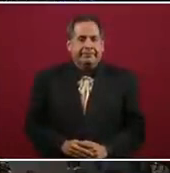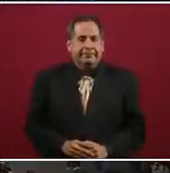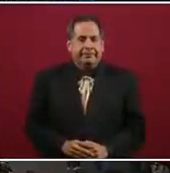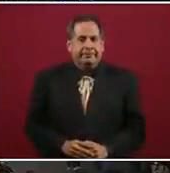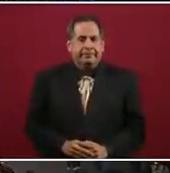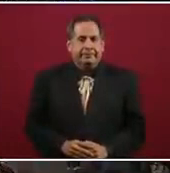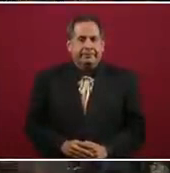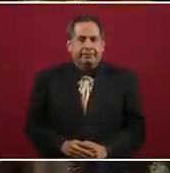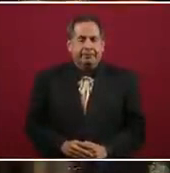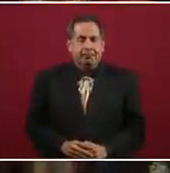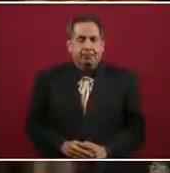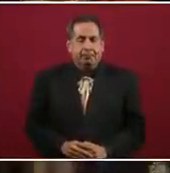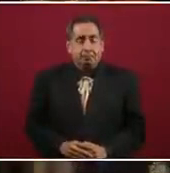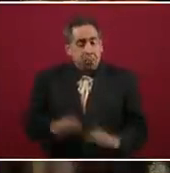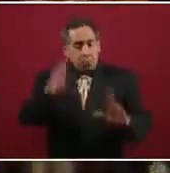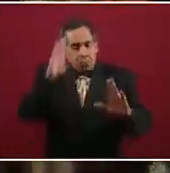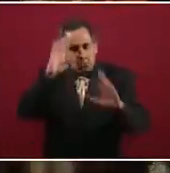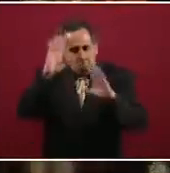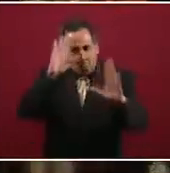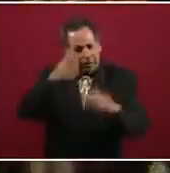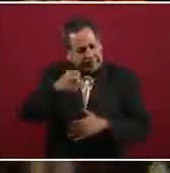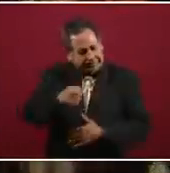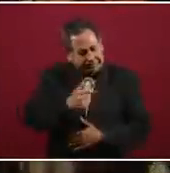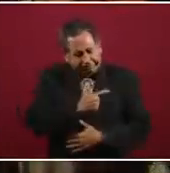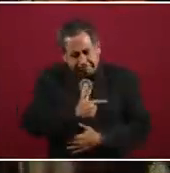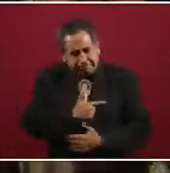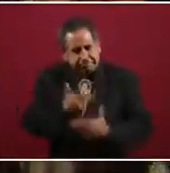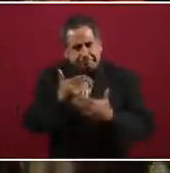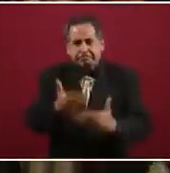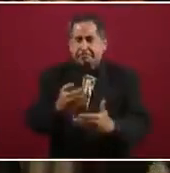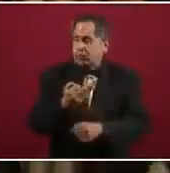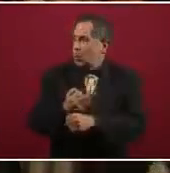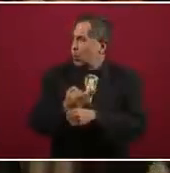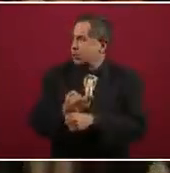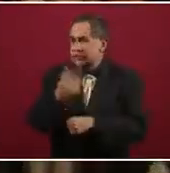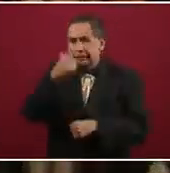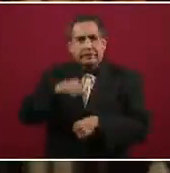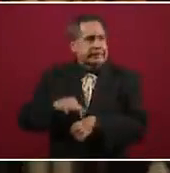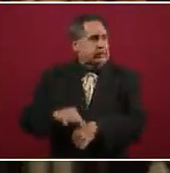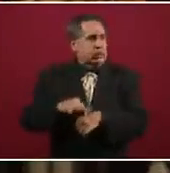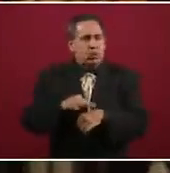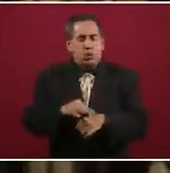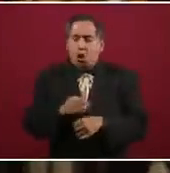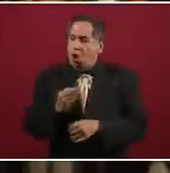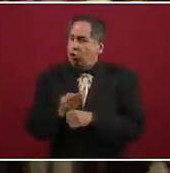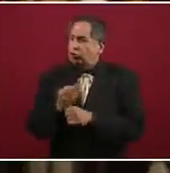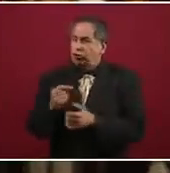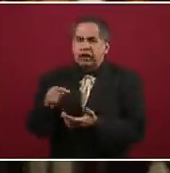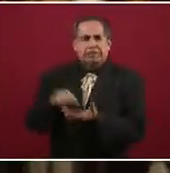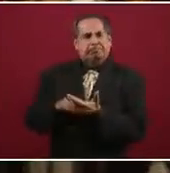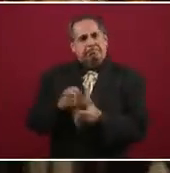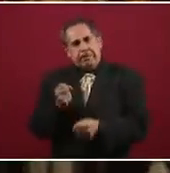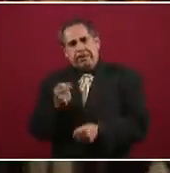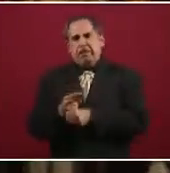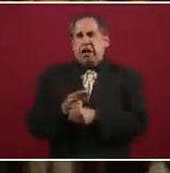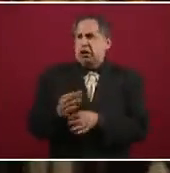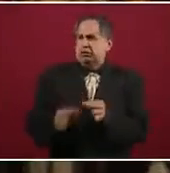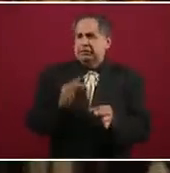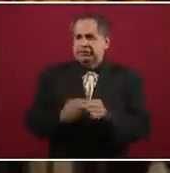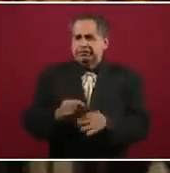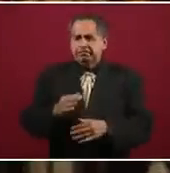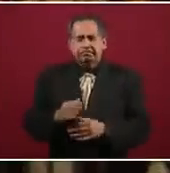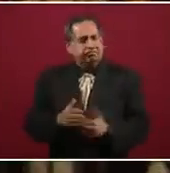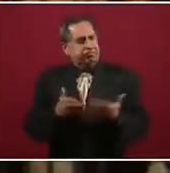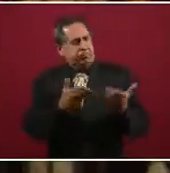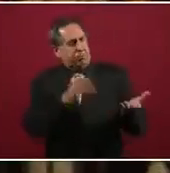Los saludo con muchísimo gusto de compartir esta noche con ustedes. Aquí estamos puntuales a la cita. Los saludo